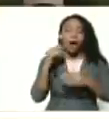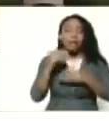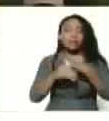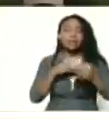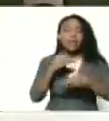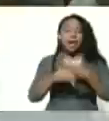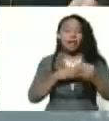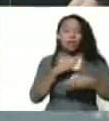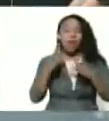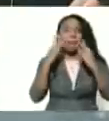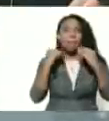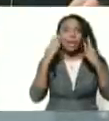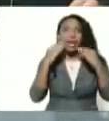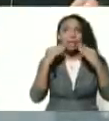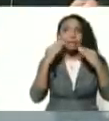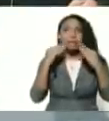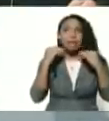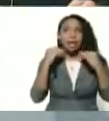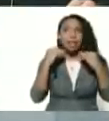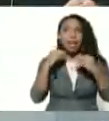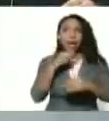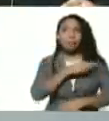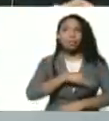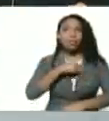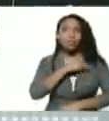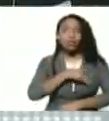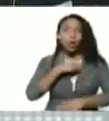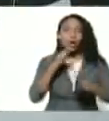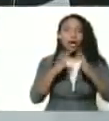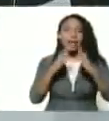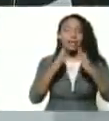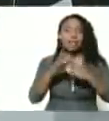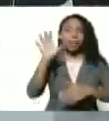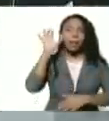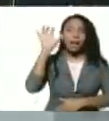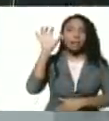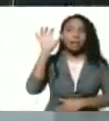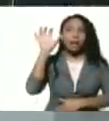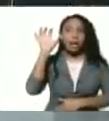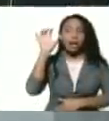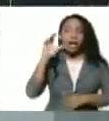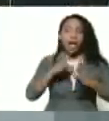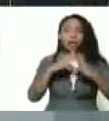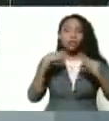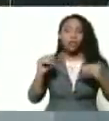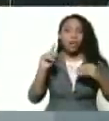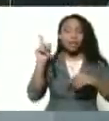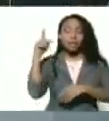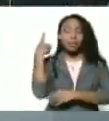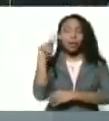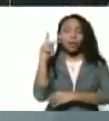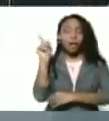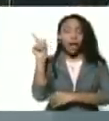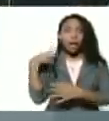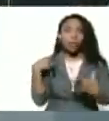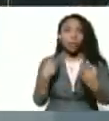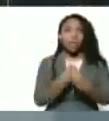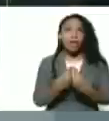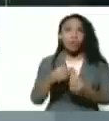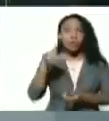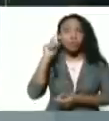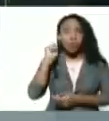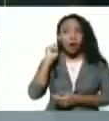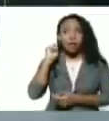precisamente con las experiencias de la misión Hogares de la Patria en toda esa parroquia. Ya está acompañado de